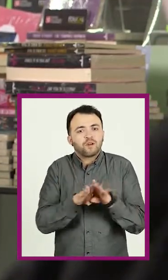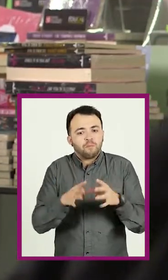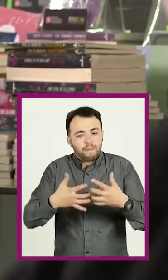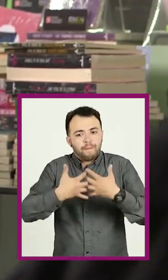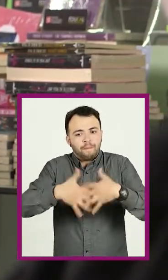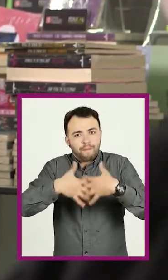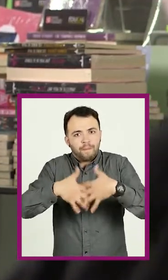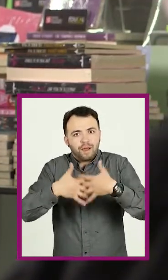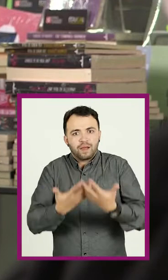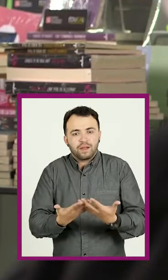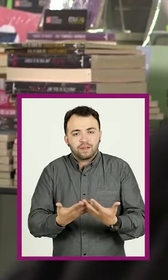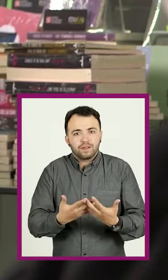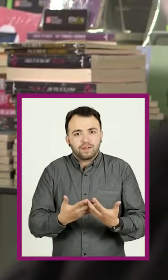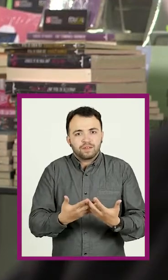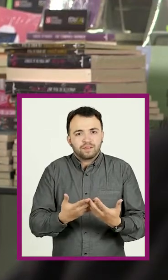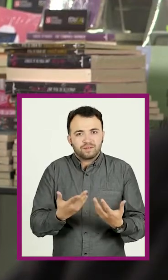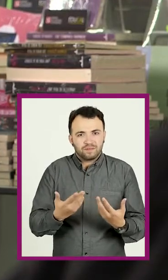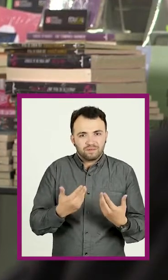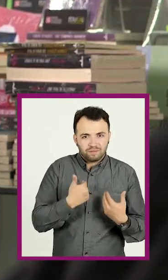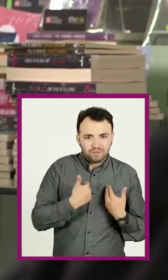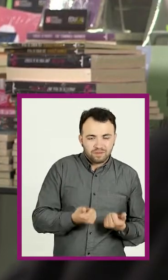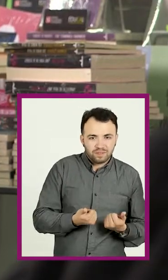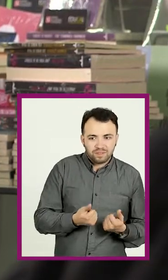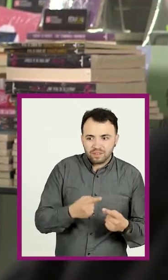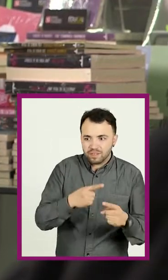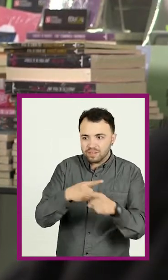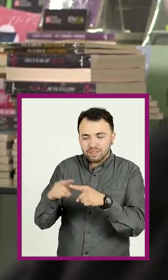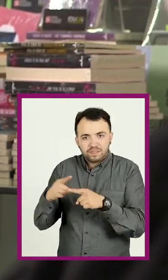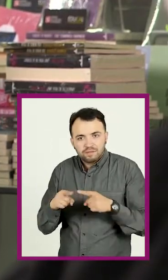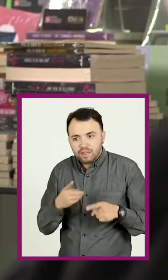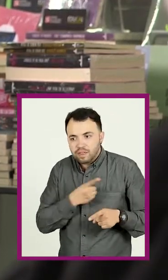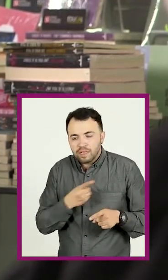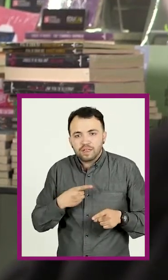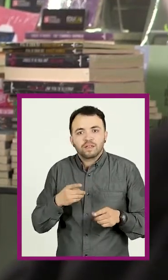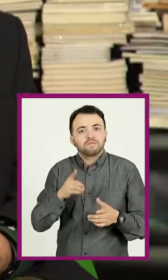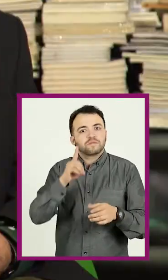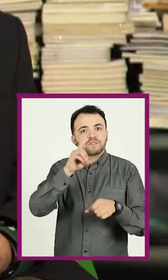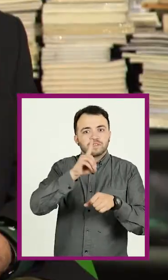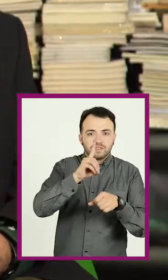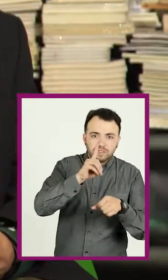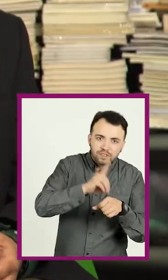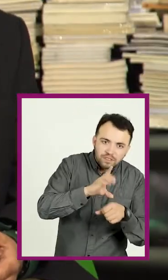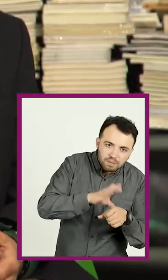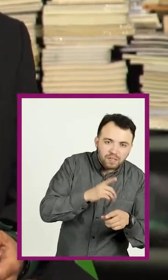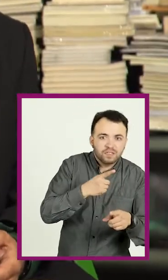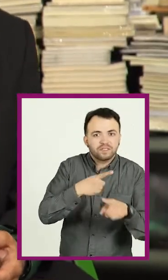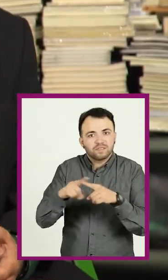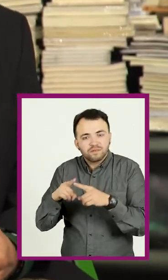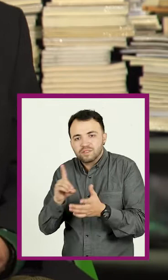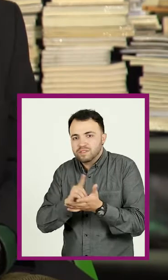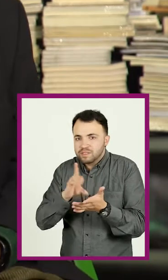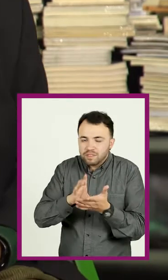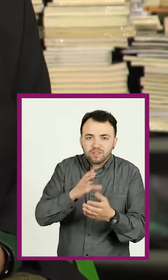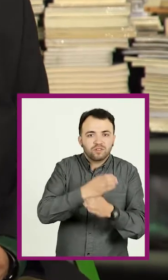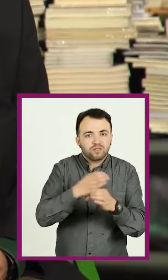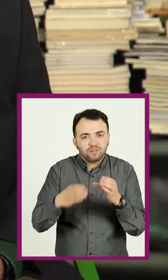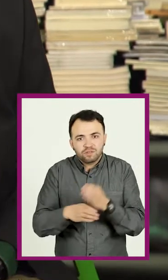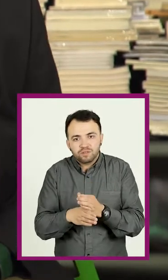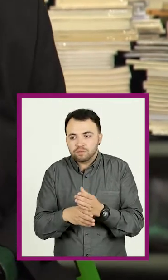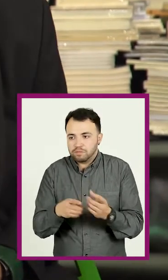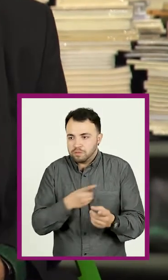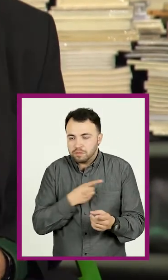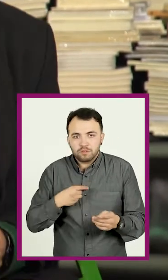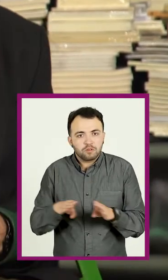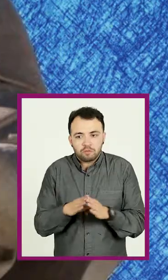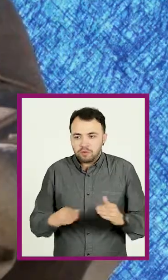estamos hechos por molde, en serie, claro, pero todos debemos tener las mismas oportunidades para desarrollar nuestras capacidades. Y el mismo compromiso con la comunidad también.